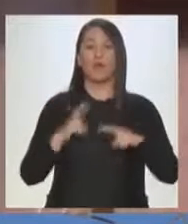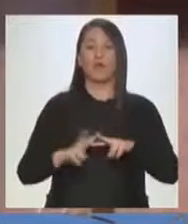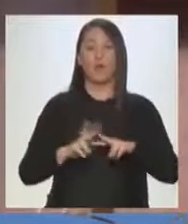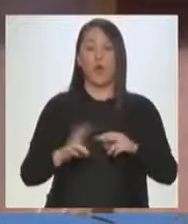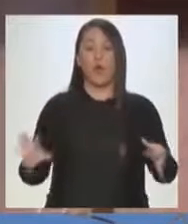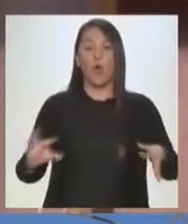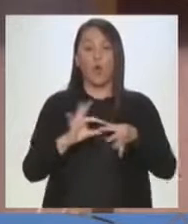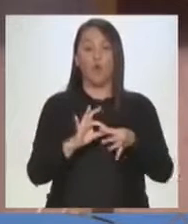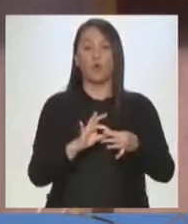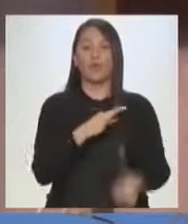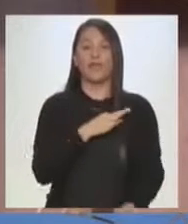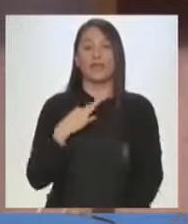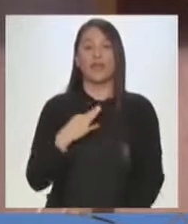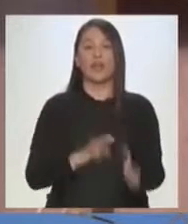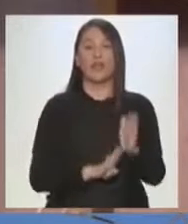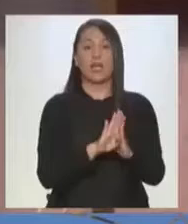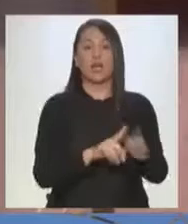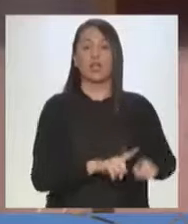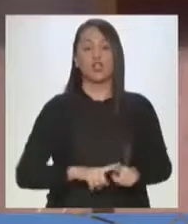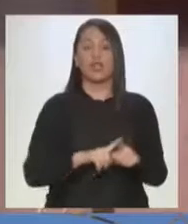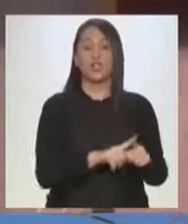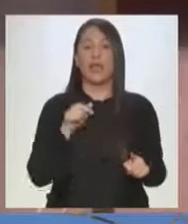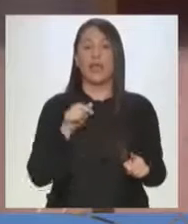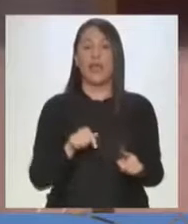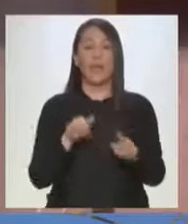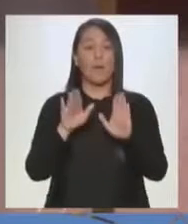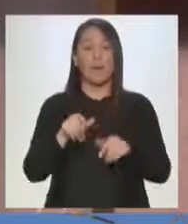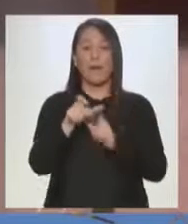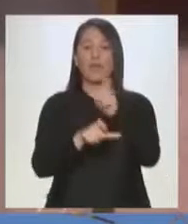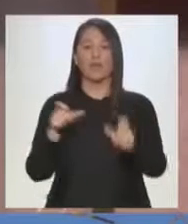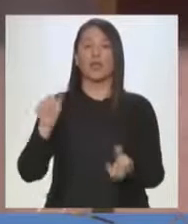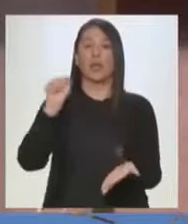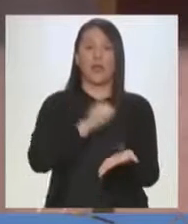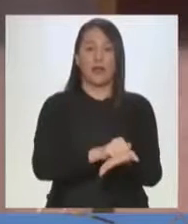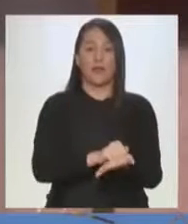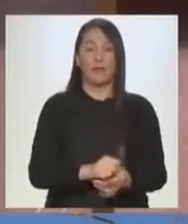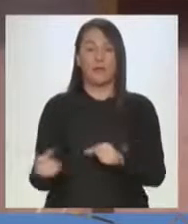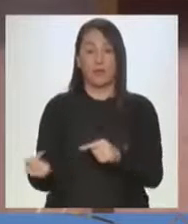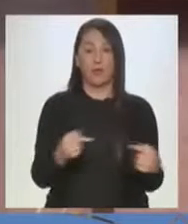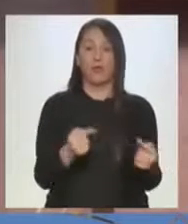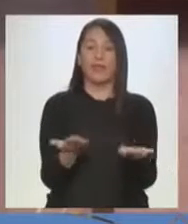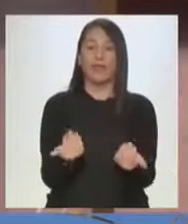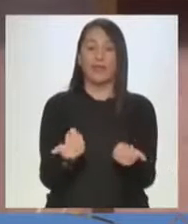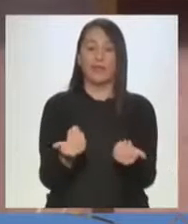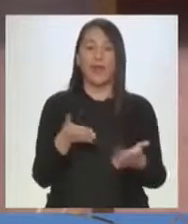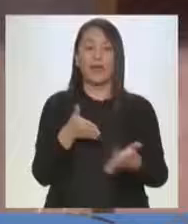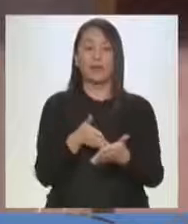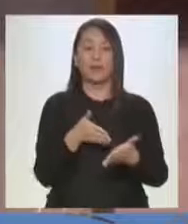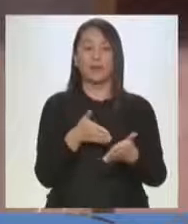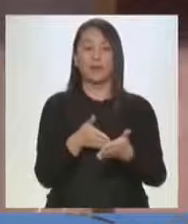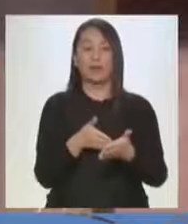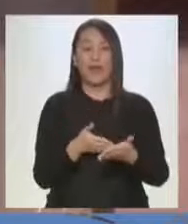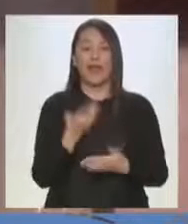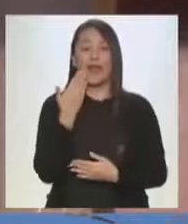de Desarrollo Social y los entregados por el propio reclamante. Además, si bien se discutió la necesidad de restringir el condicionamiento